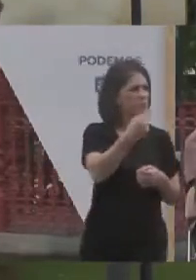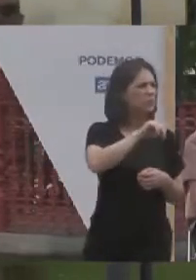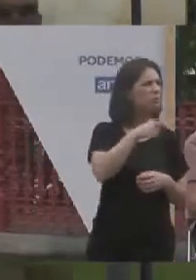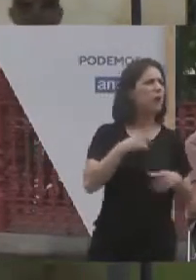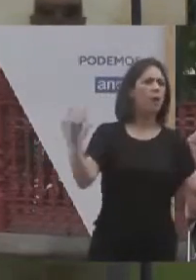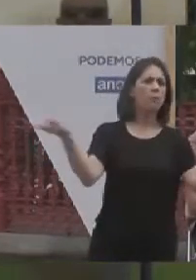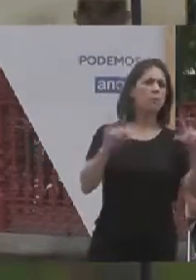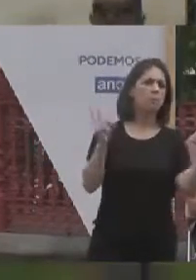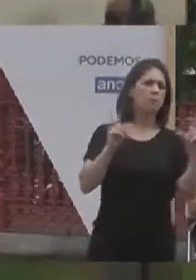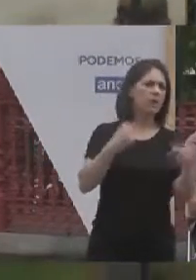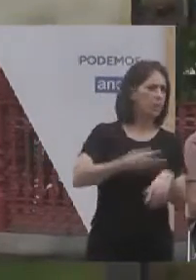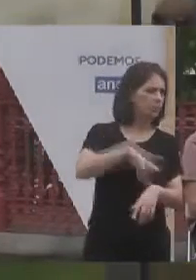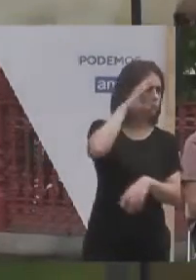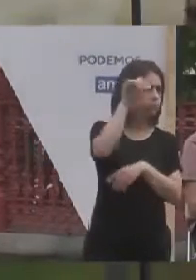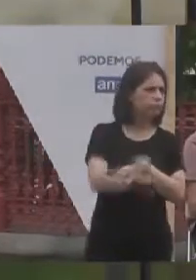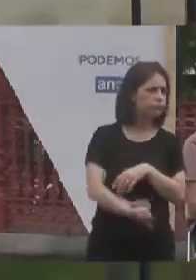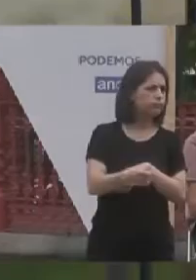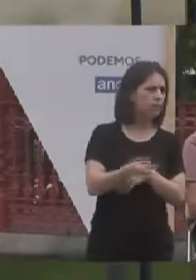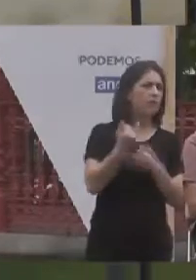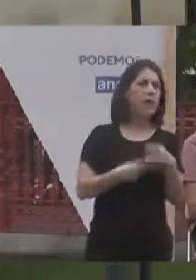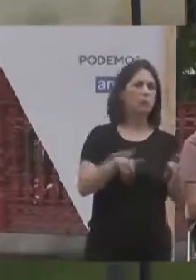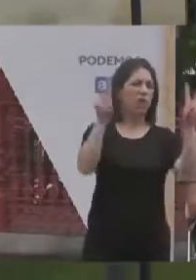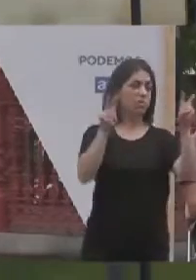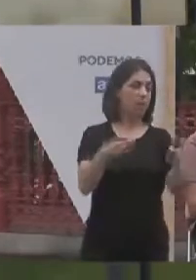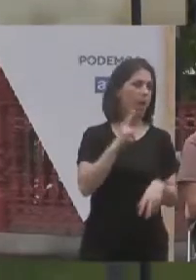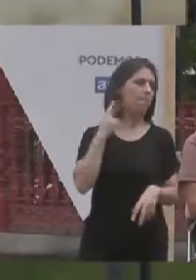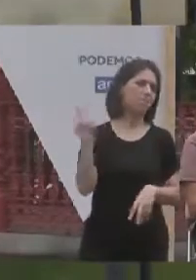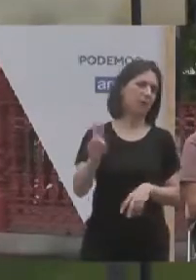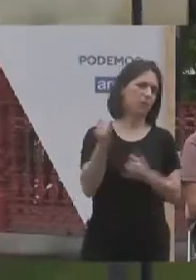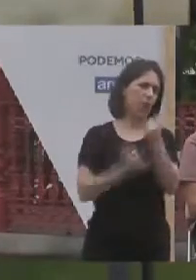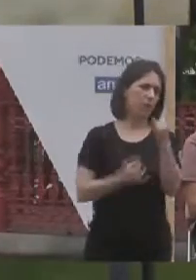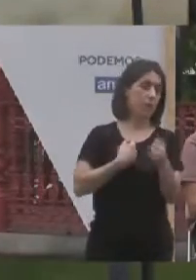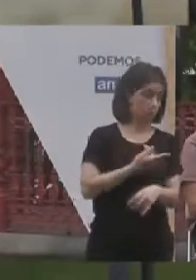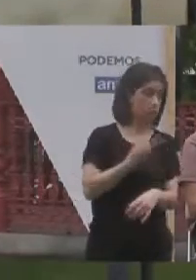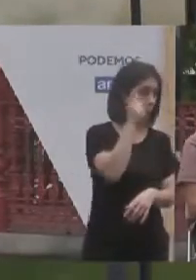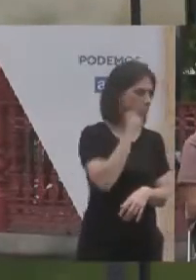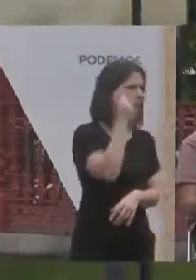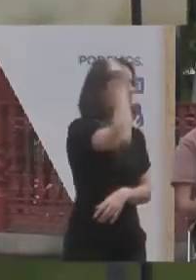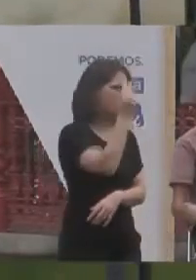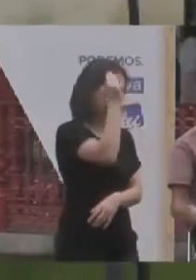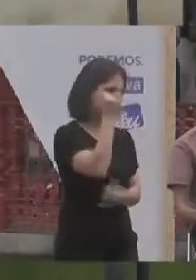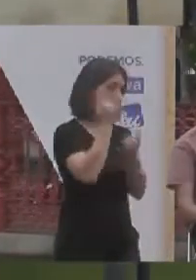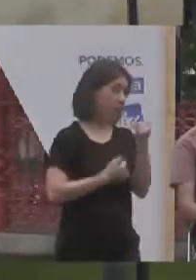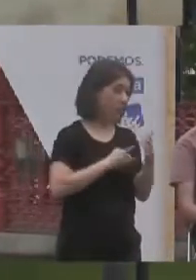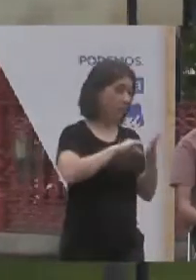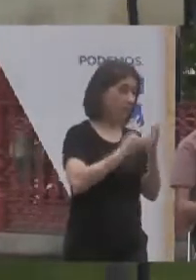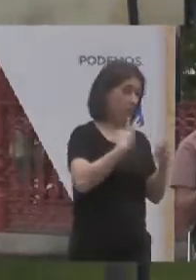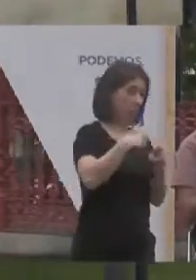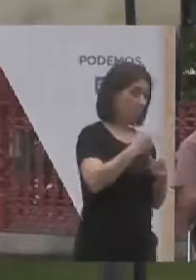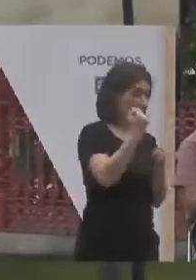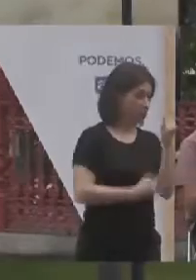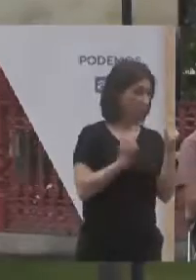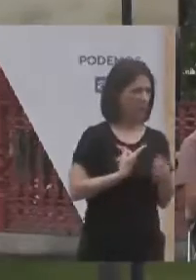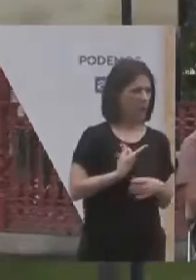este discurso de Venezuela, pensade en Ourense que o sistema de dominación político é todavía infinitamente máis